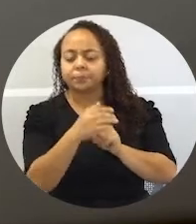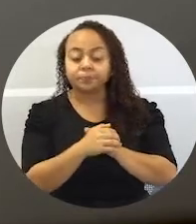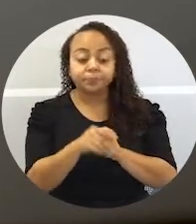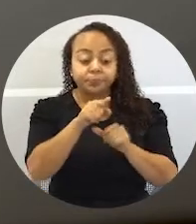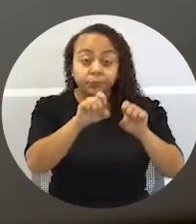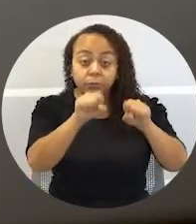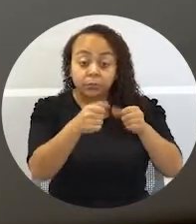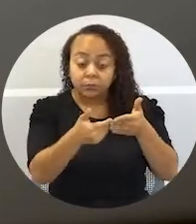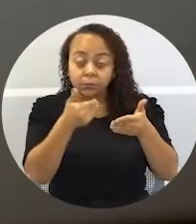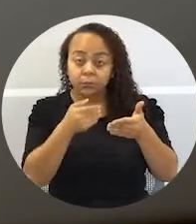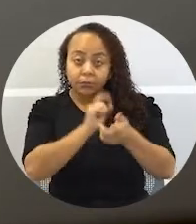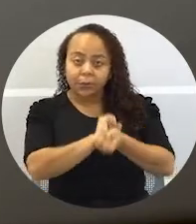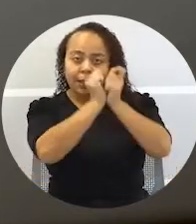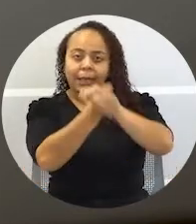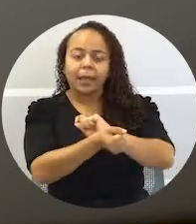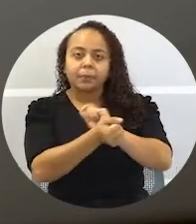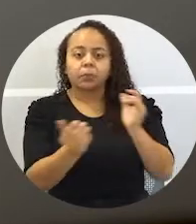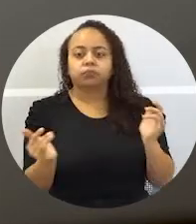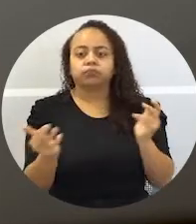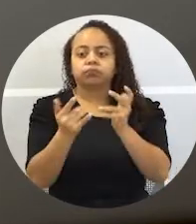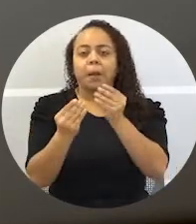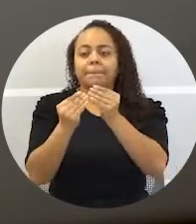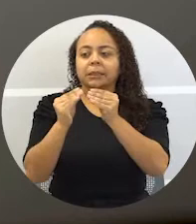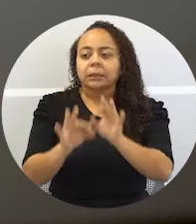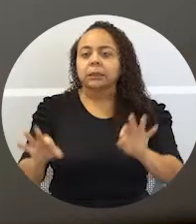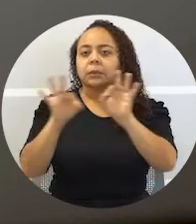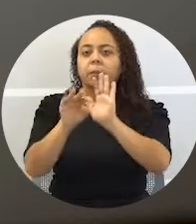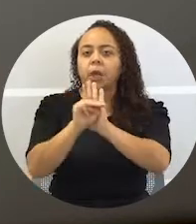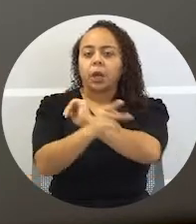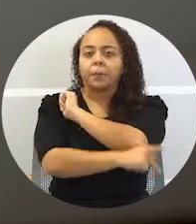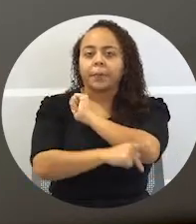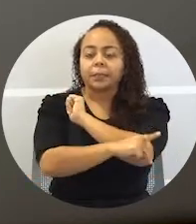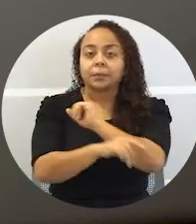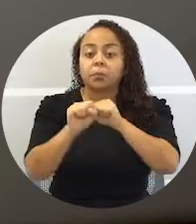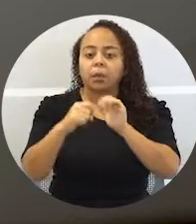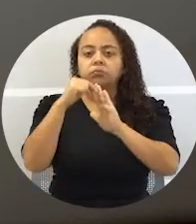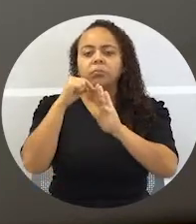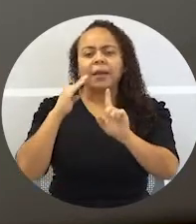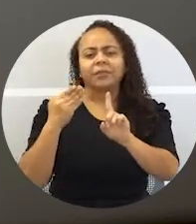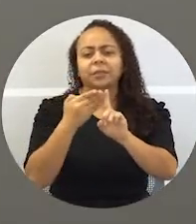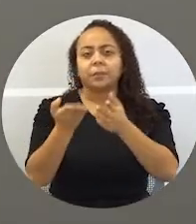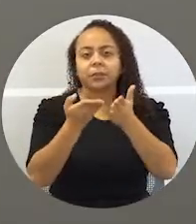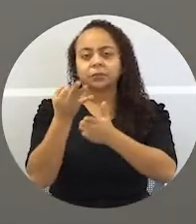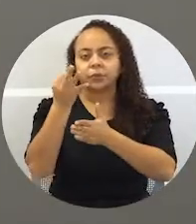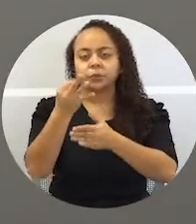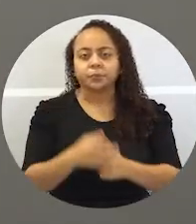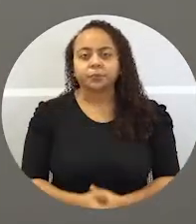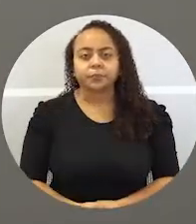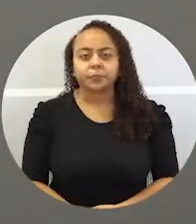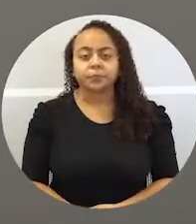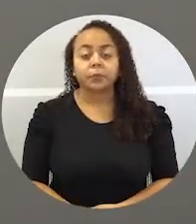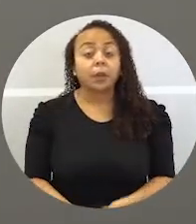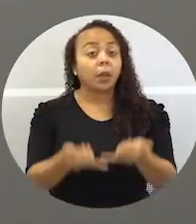ser el preámbulo de un cambio evolución más significativa en el modelo del país que vaya en detrimento de los mercados hacia futuro por el momento